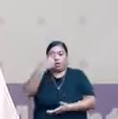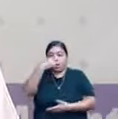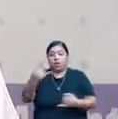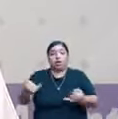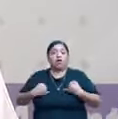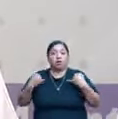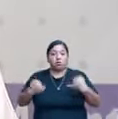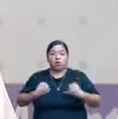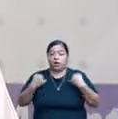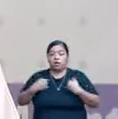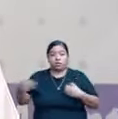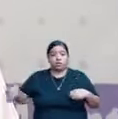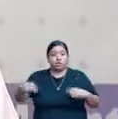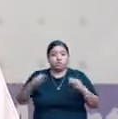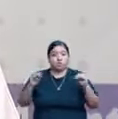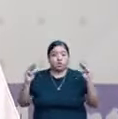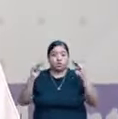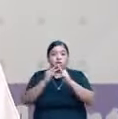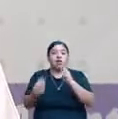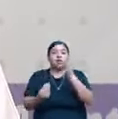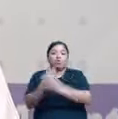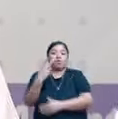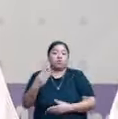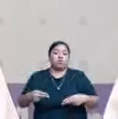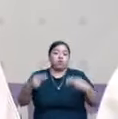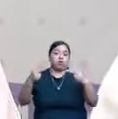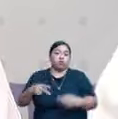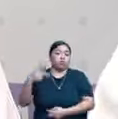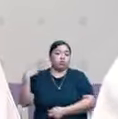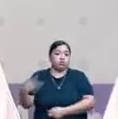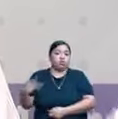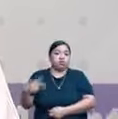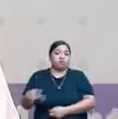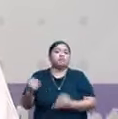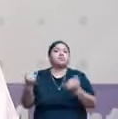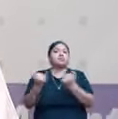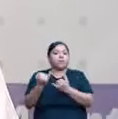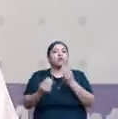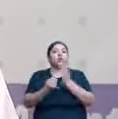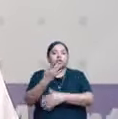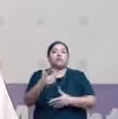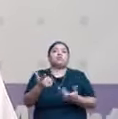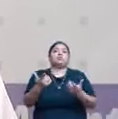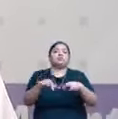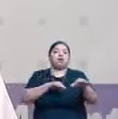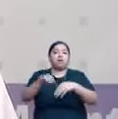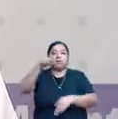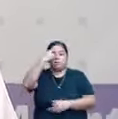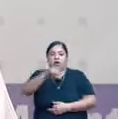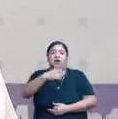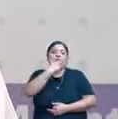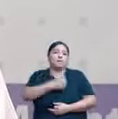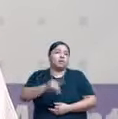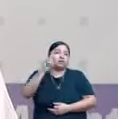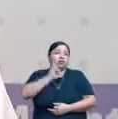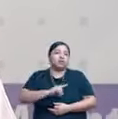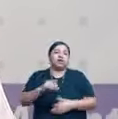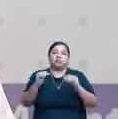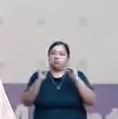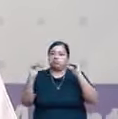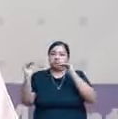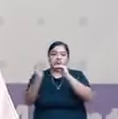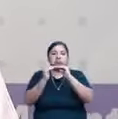los jóvenes mixquiahualenses. Impulsaré la generación de empleos con perspectiva de género, que asegure un ingreso digno a